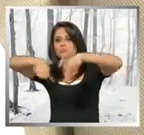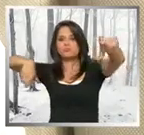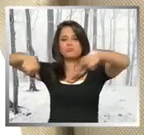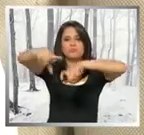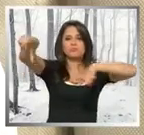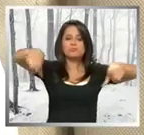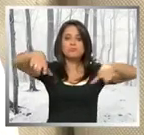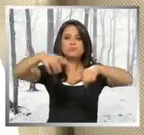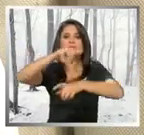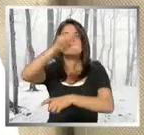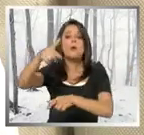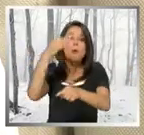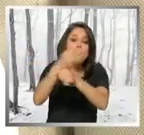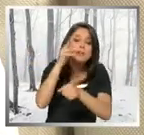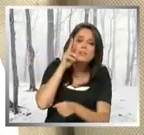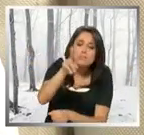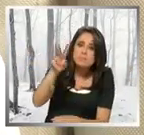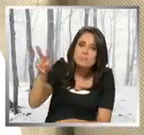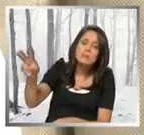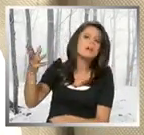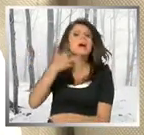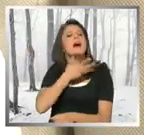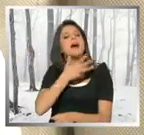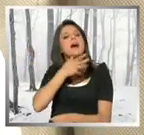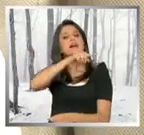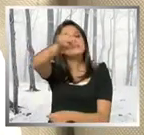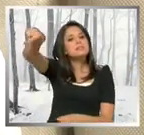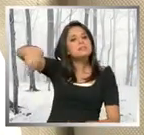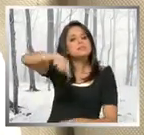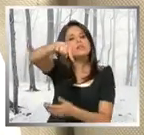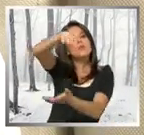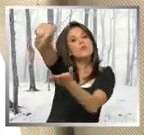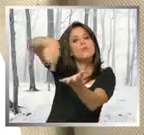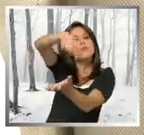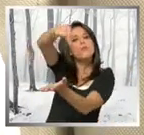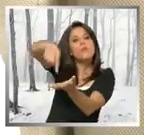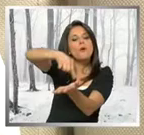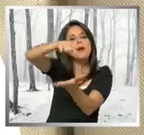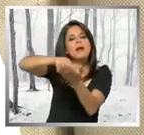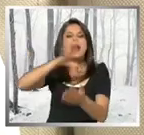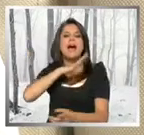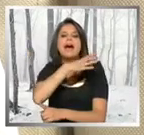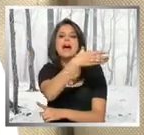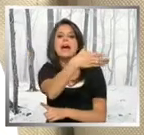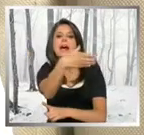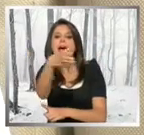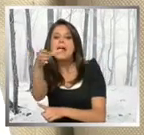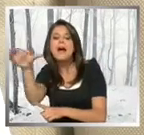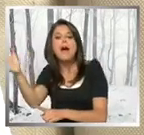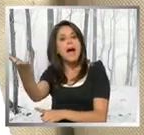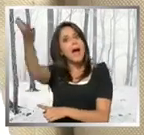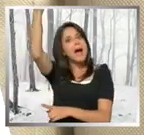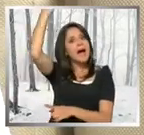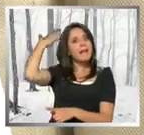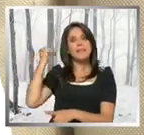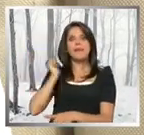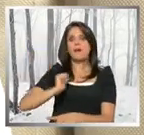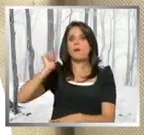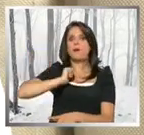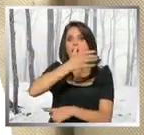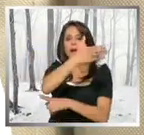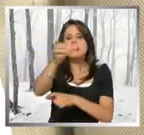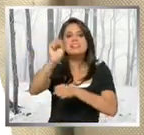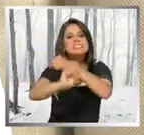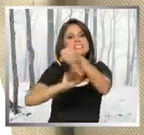tienen casi todos el común denominador de haber sido una zona de desarrollo agrícola. Eran todavía hasta principios del